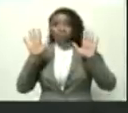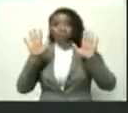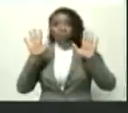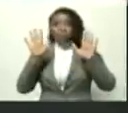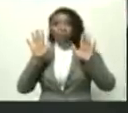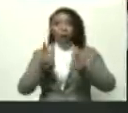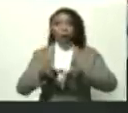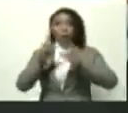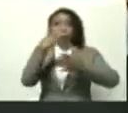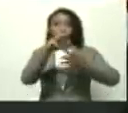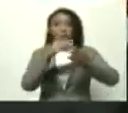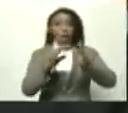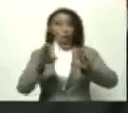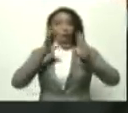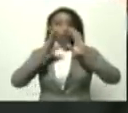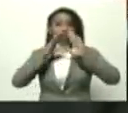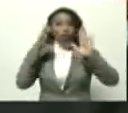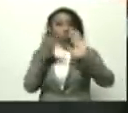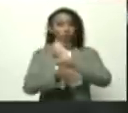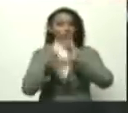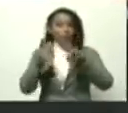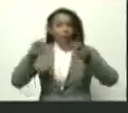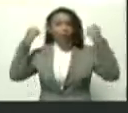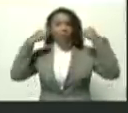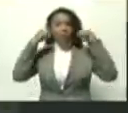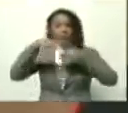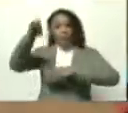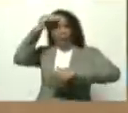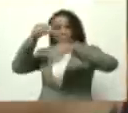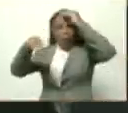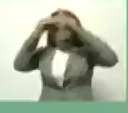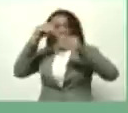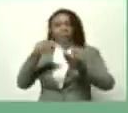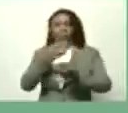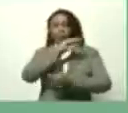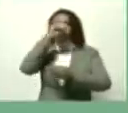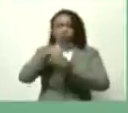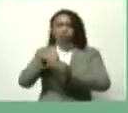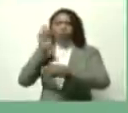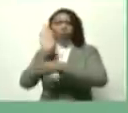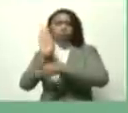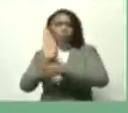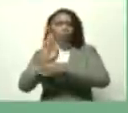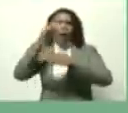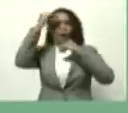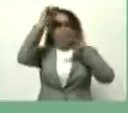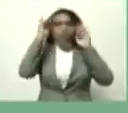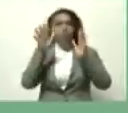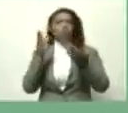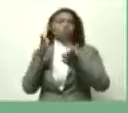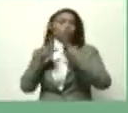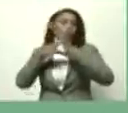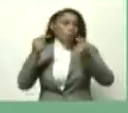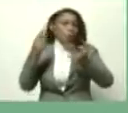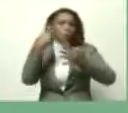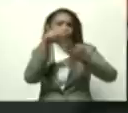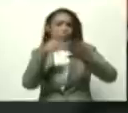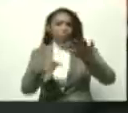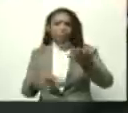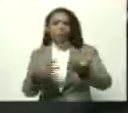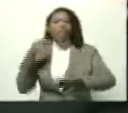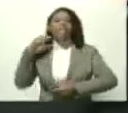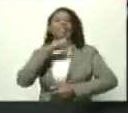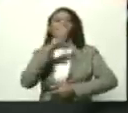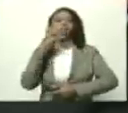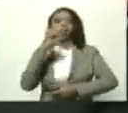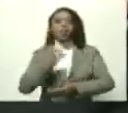autores materiales han confesado del entrenamiento que recibieron allí con el amparo, con la atención, con los cuidados de Iván